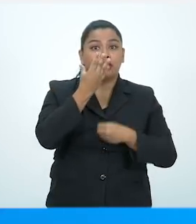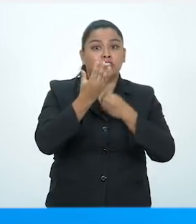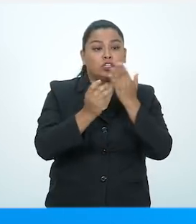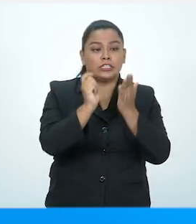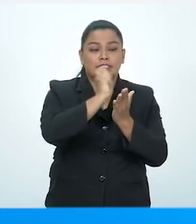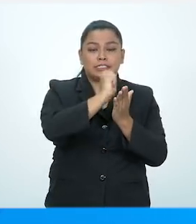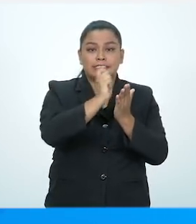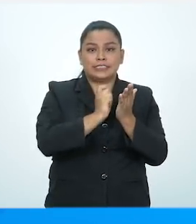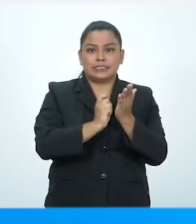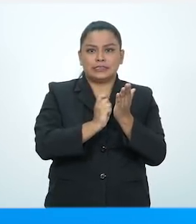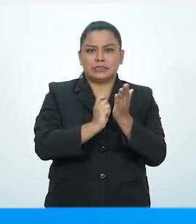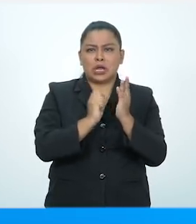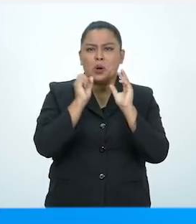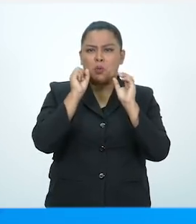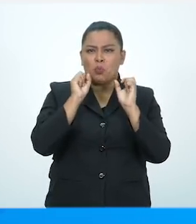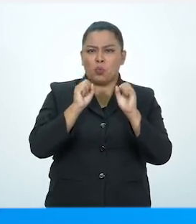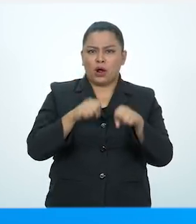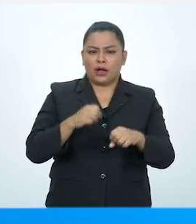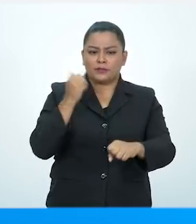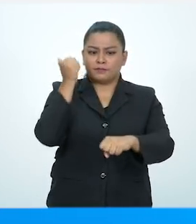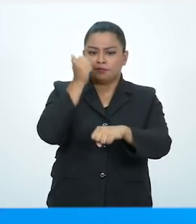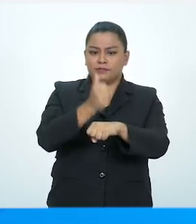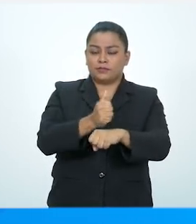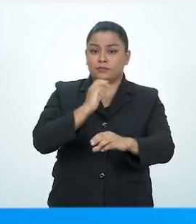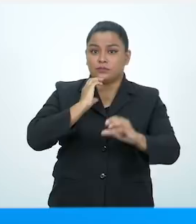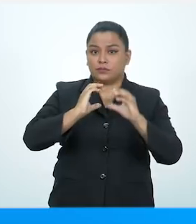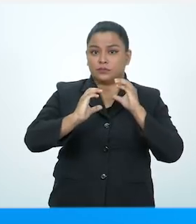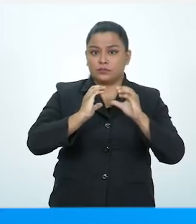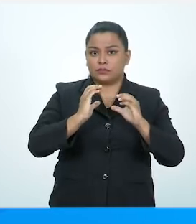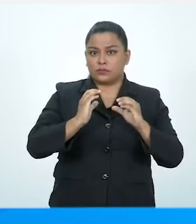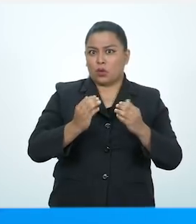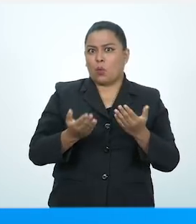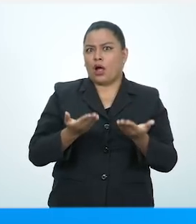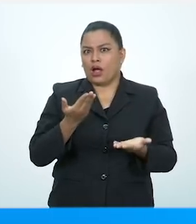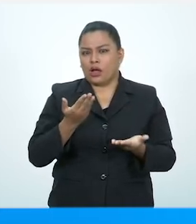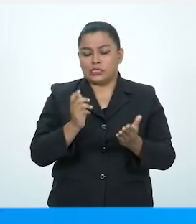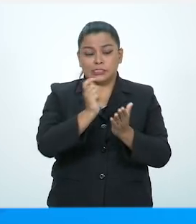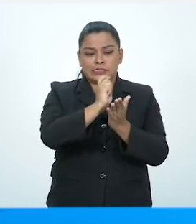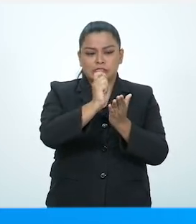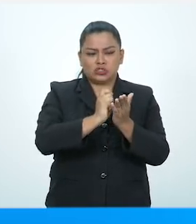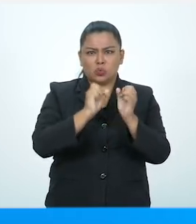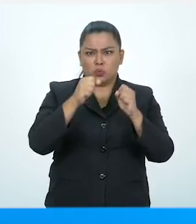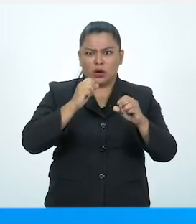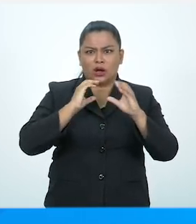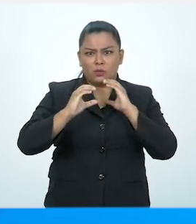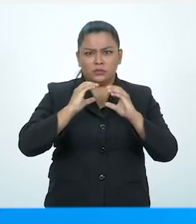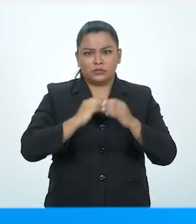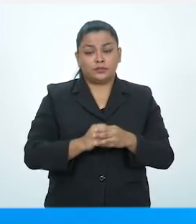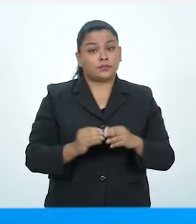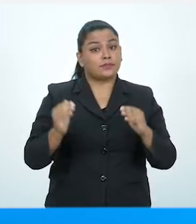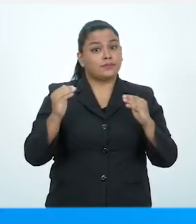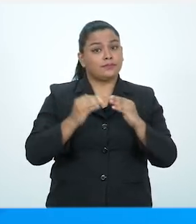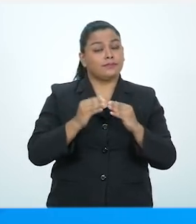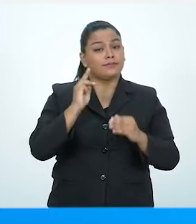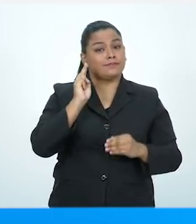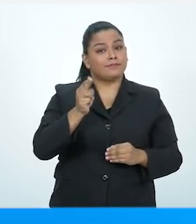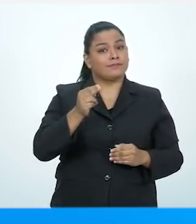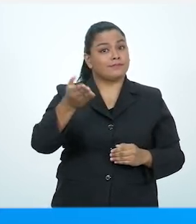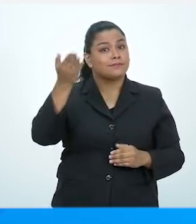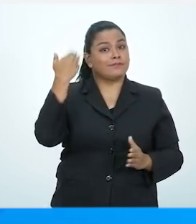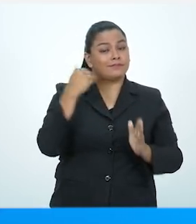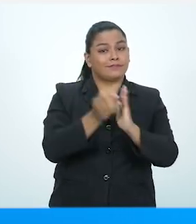Expresión escrita. Permite establecer comunicación por medio de la escritura. Al igual que las